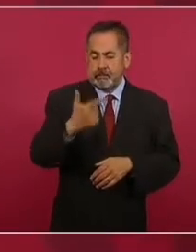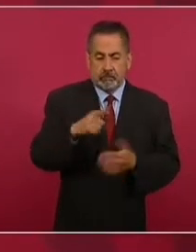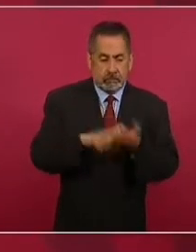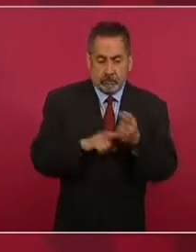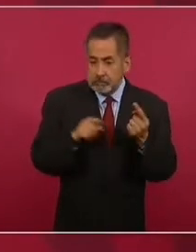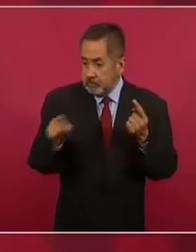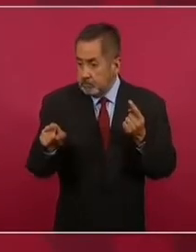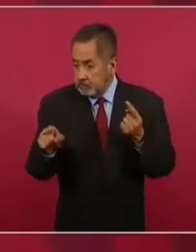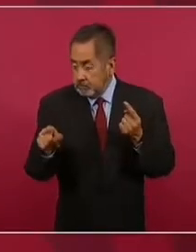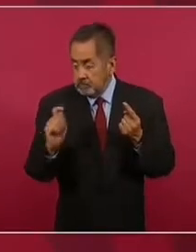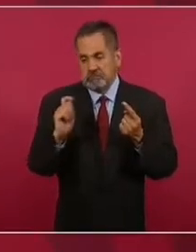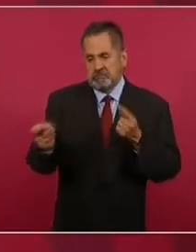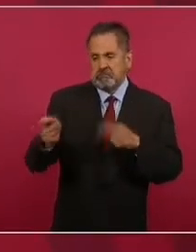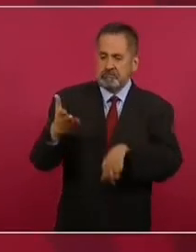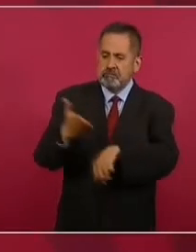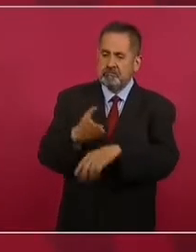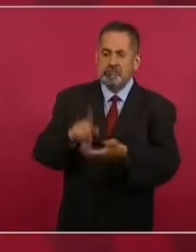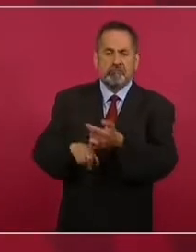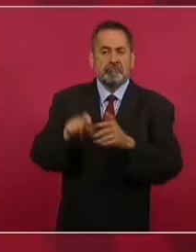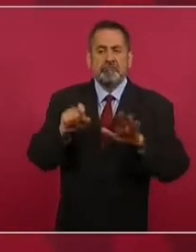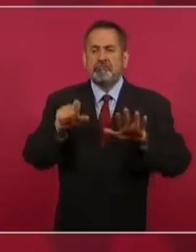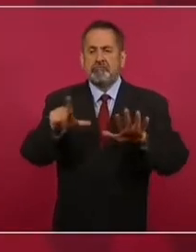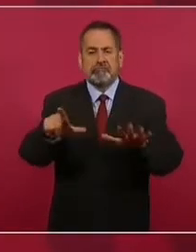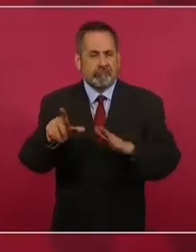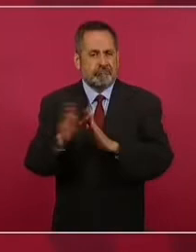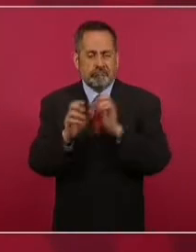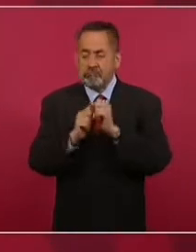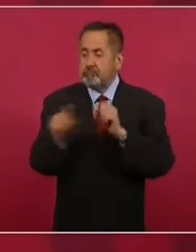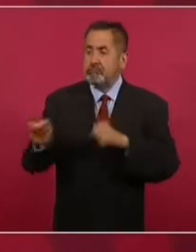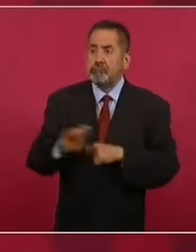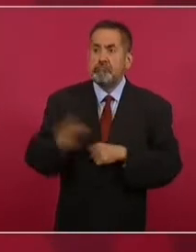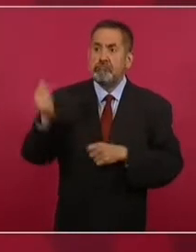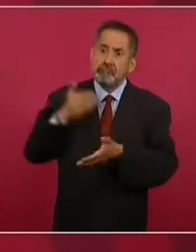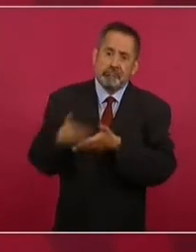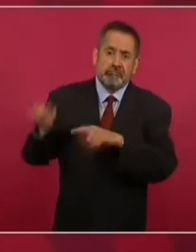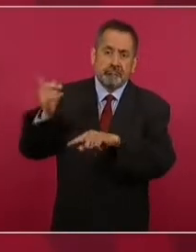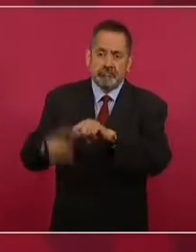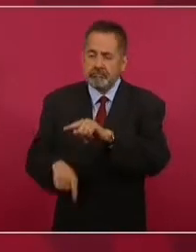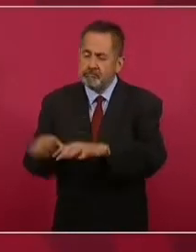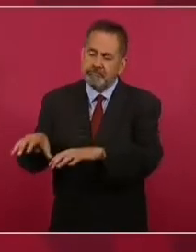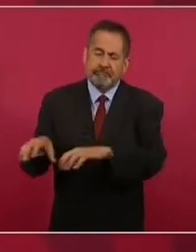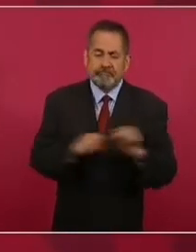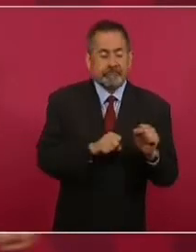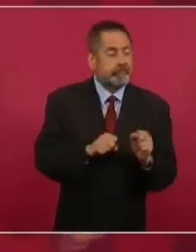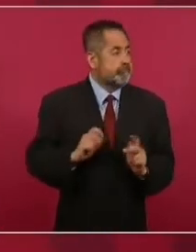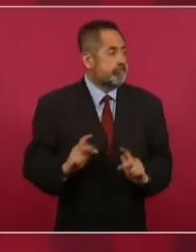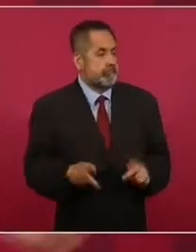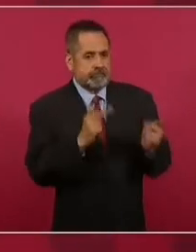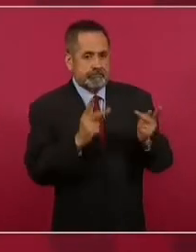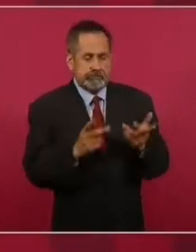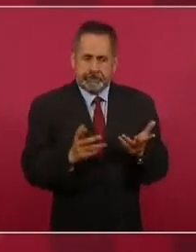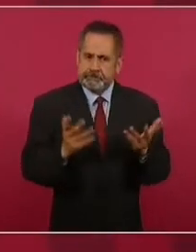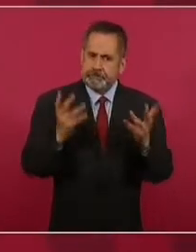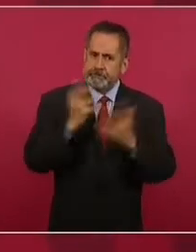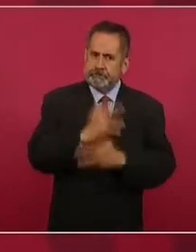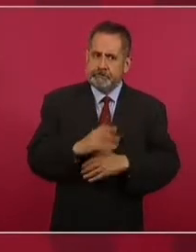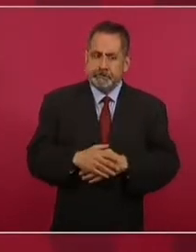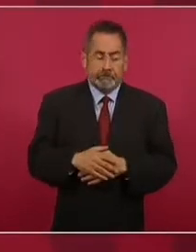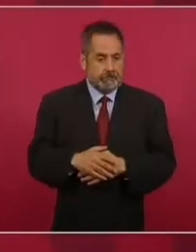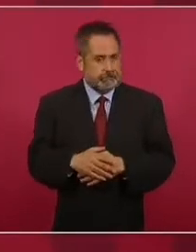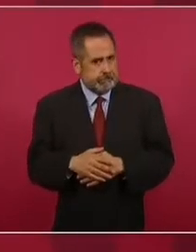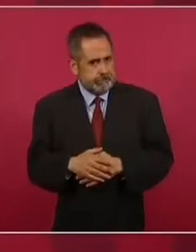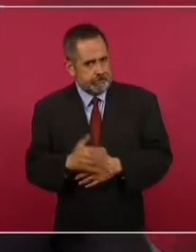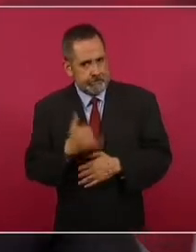al mercado las tierras ejidales, como se hizo, que ahora hay